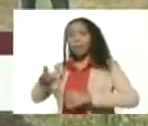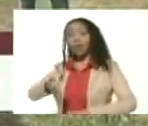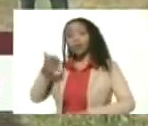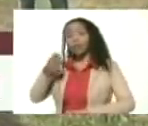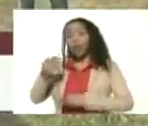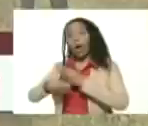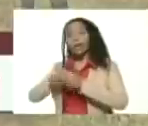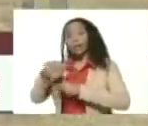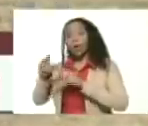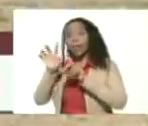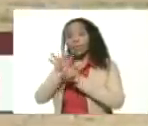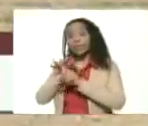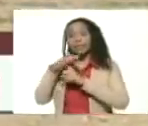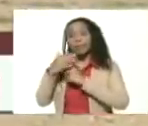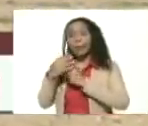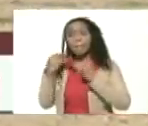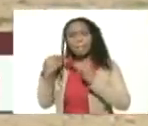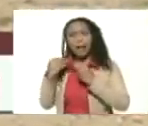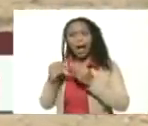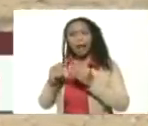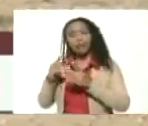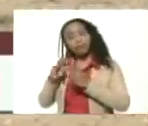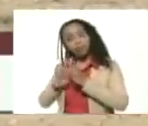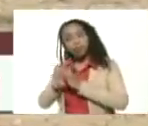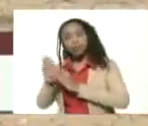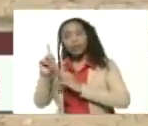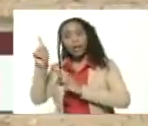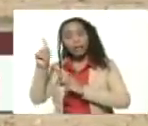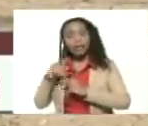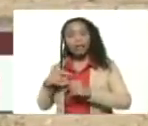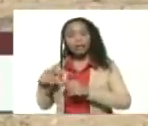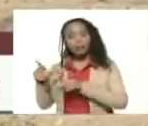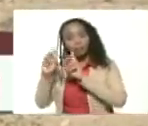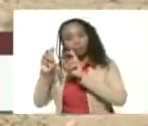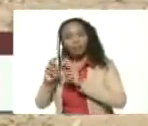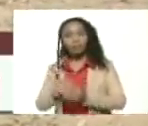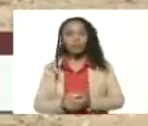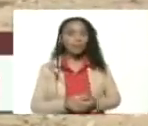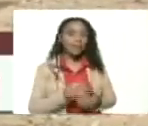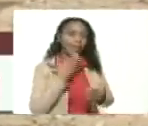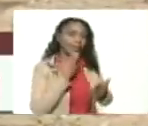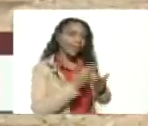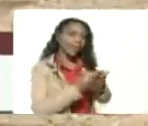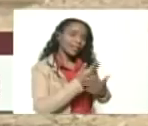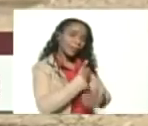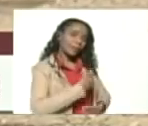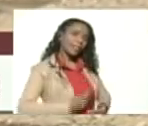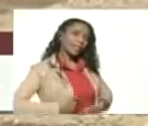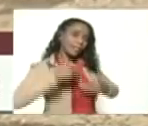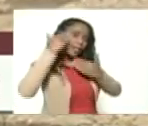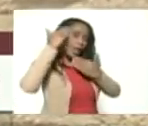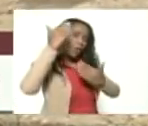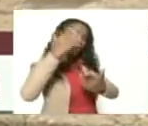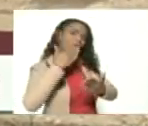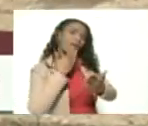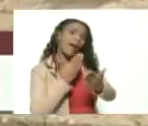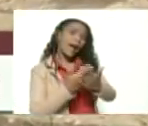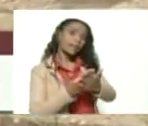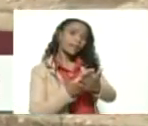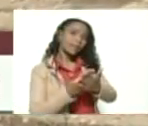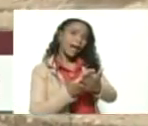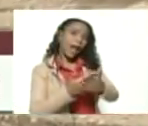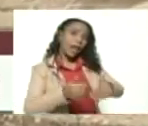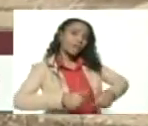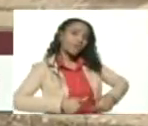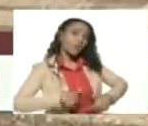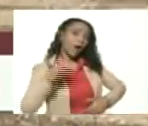sido este sistema para el desarrollo de esta zona. César. Gracias, presidente. Saludos. Queremos agradecerle el